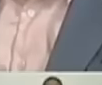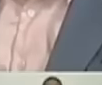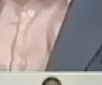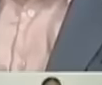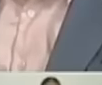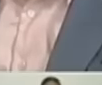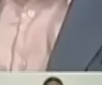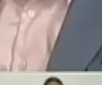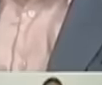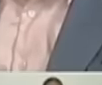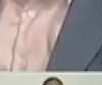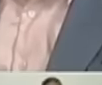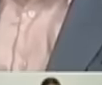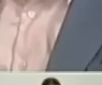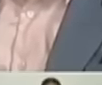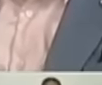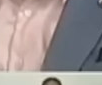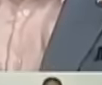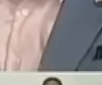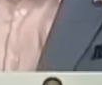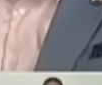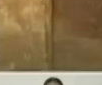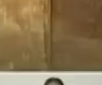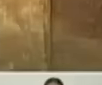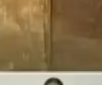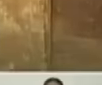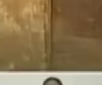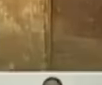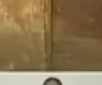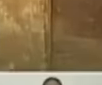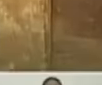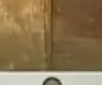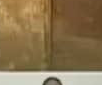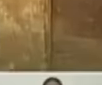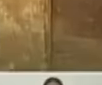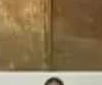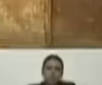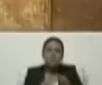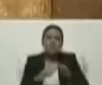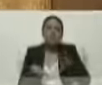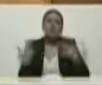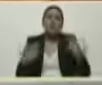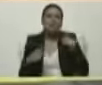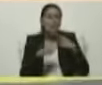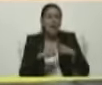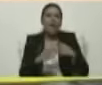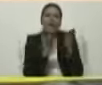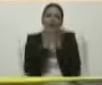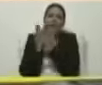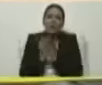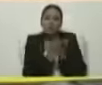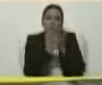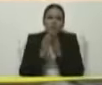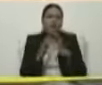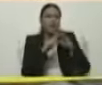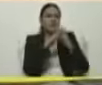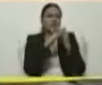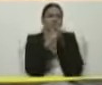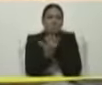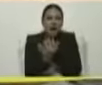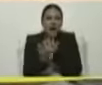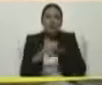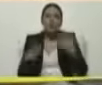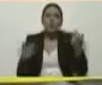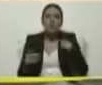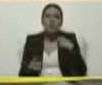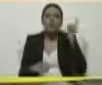defender auténticamente las causas justas cuando fui estudiante en los barrios, cuando fui